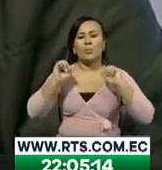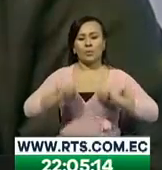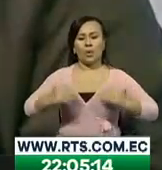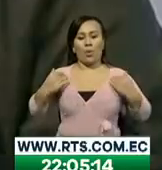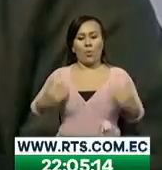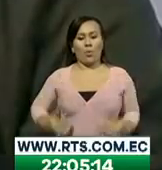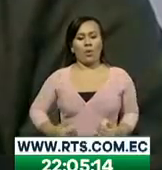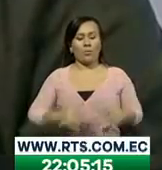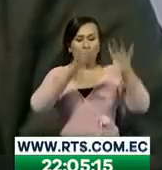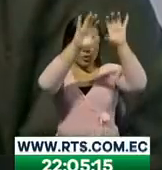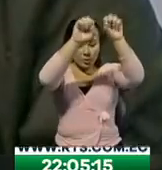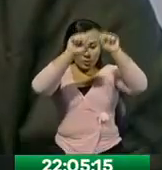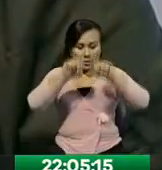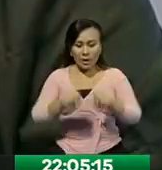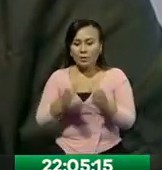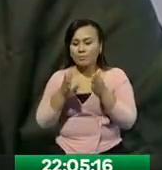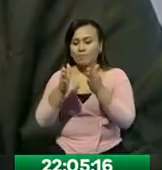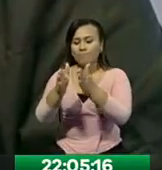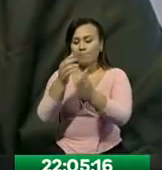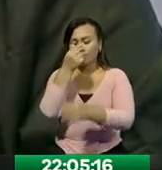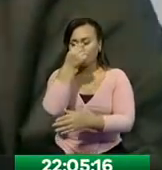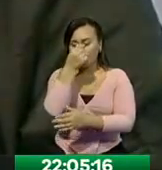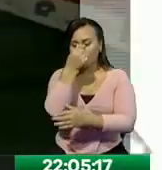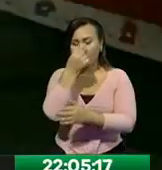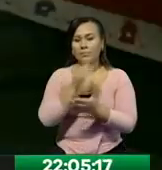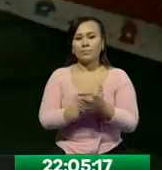los cuerpos y darles una sepultura